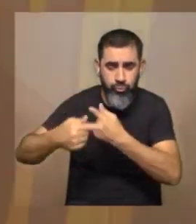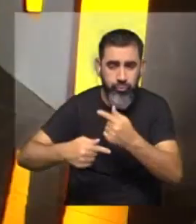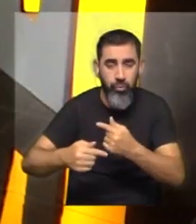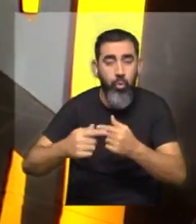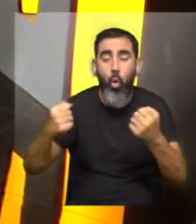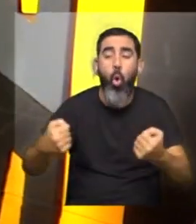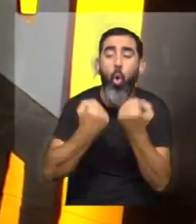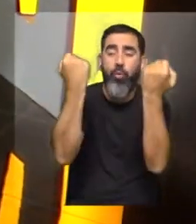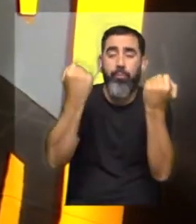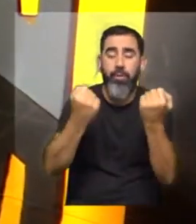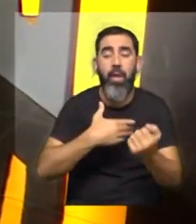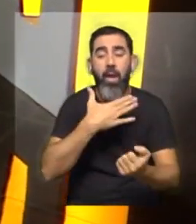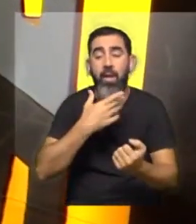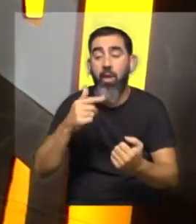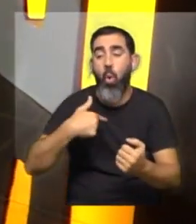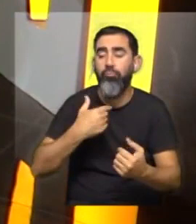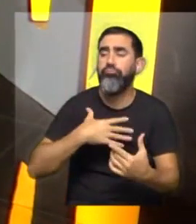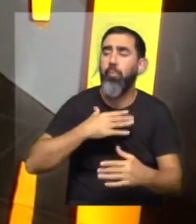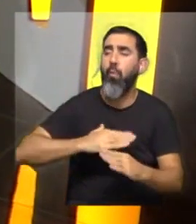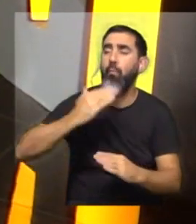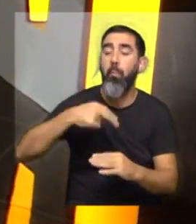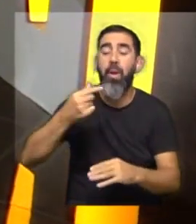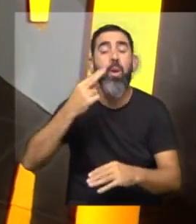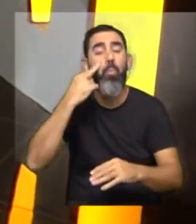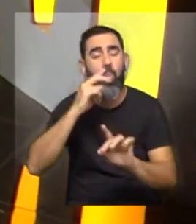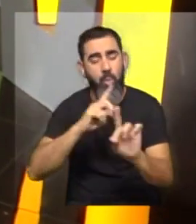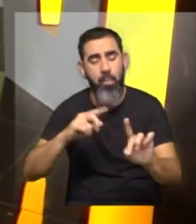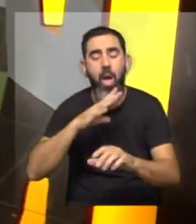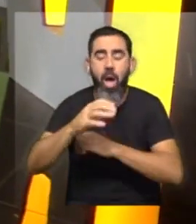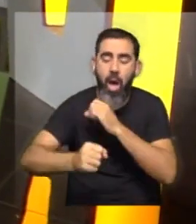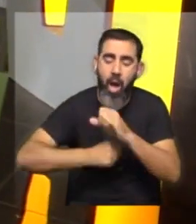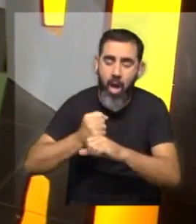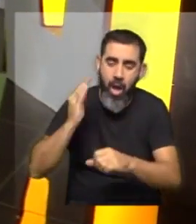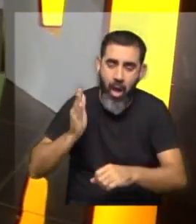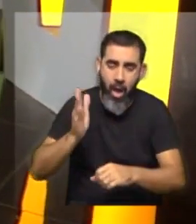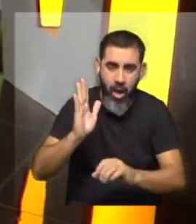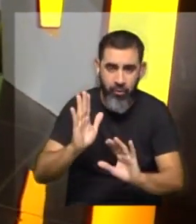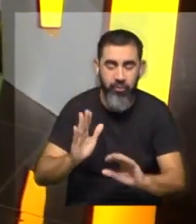una cosa de que hoy tengo el colesterol alto, mañana voy a tener un problema. El tener